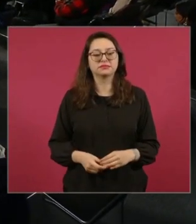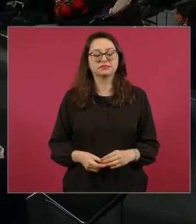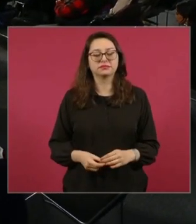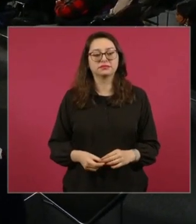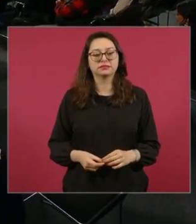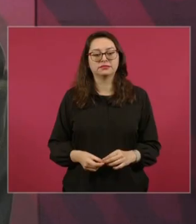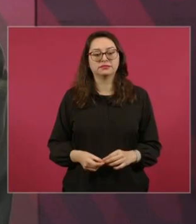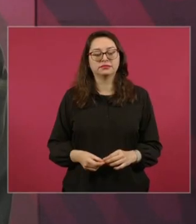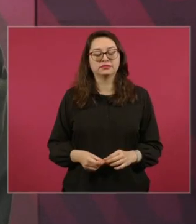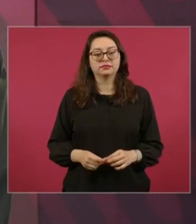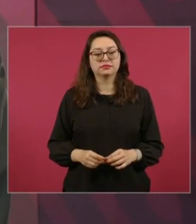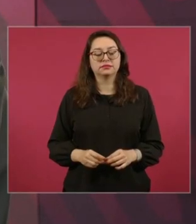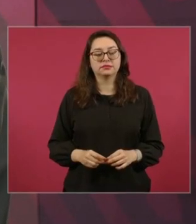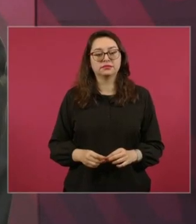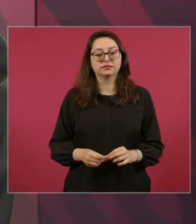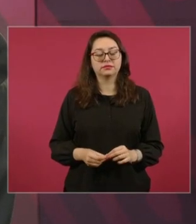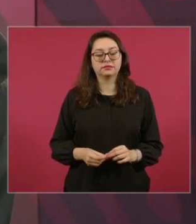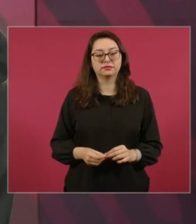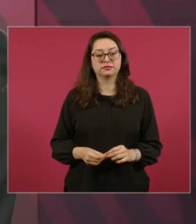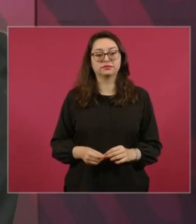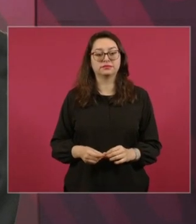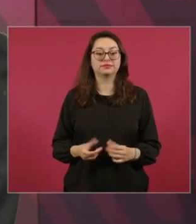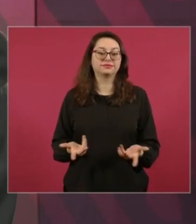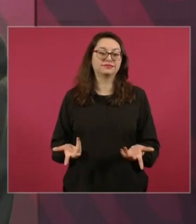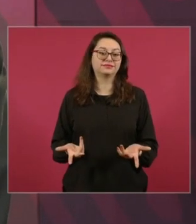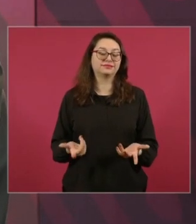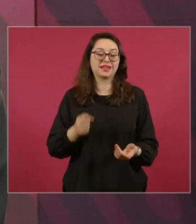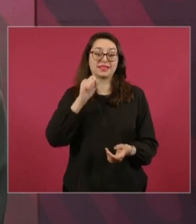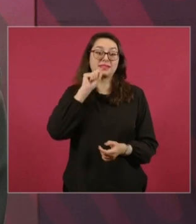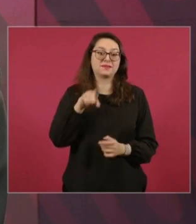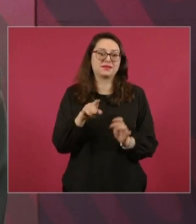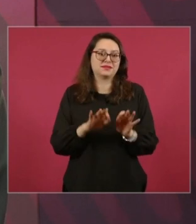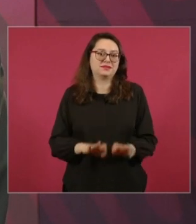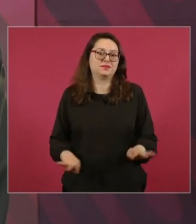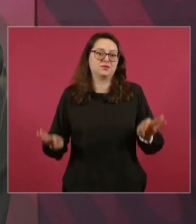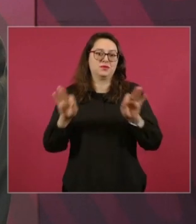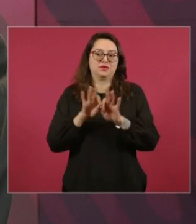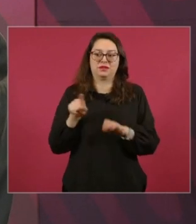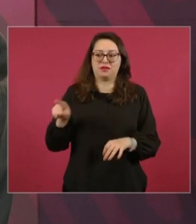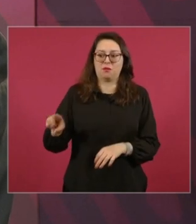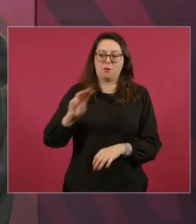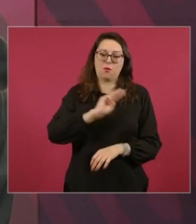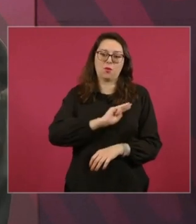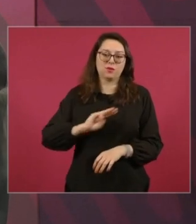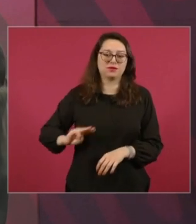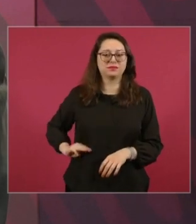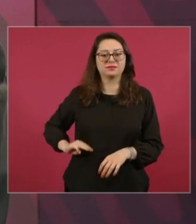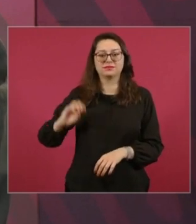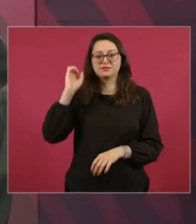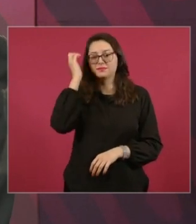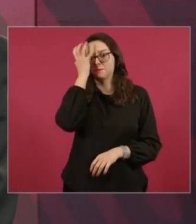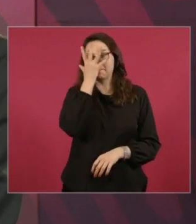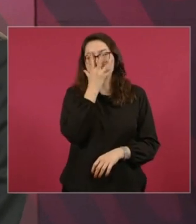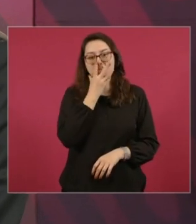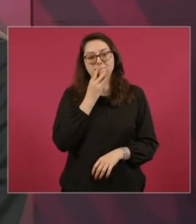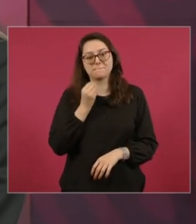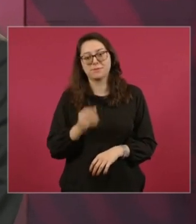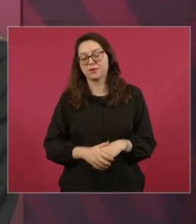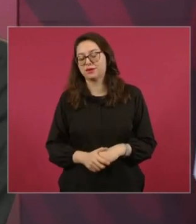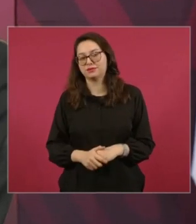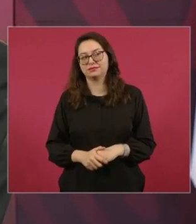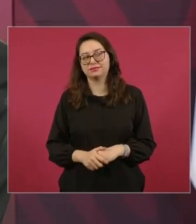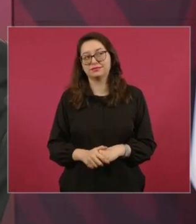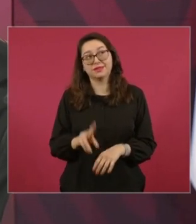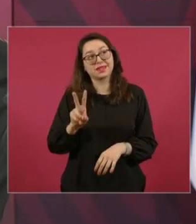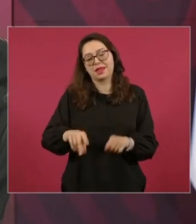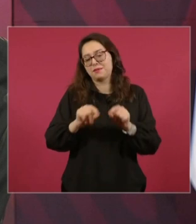tomó. Además, Fortín de las Flores es uno de los municipios más bellos de México, bueno, todo México,